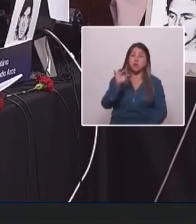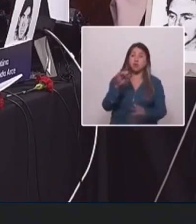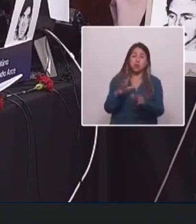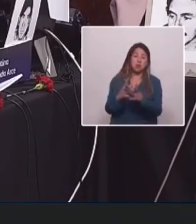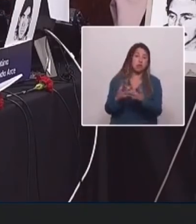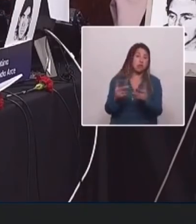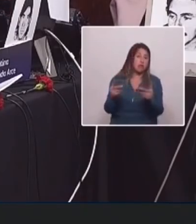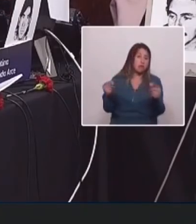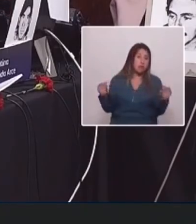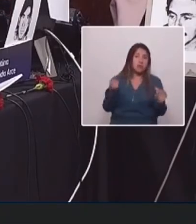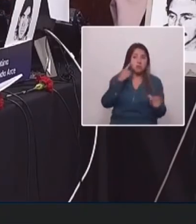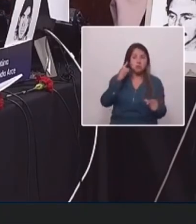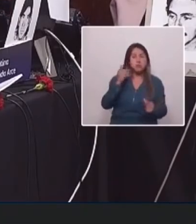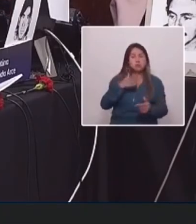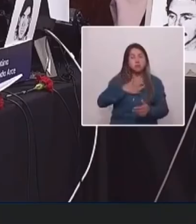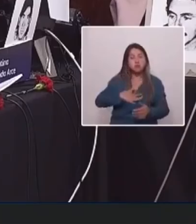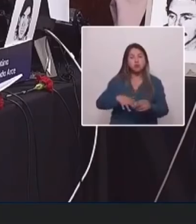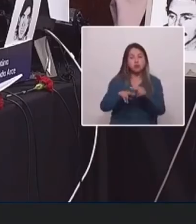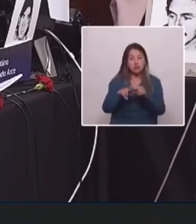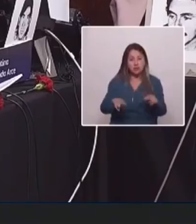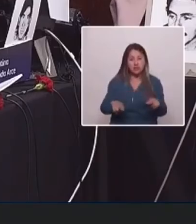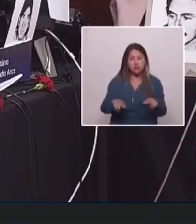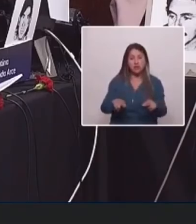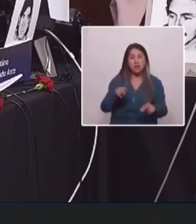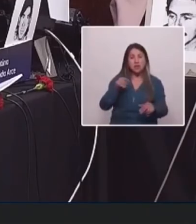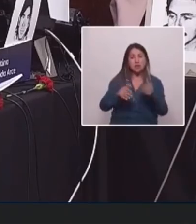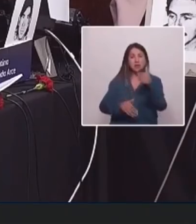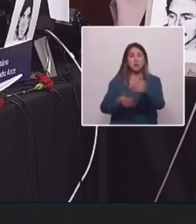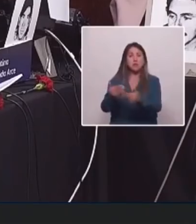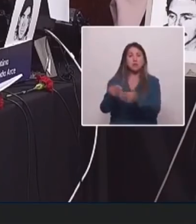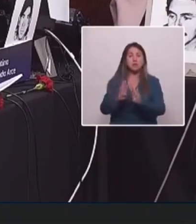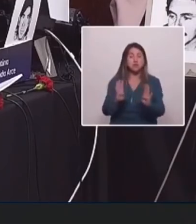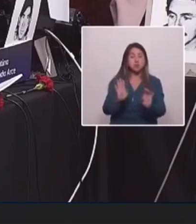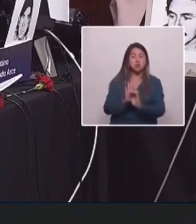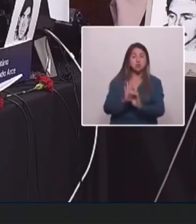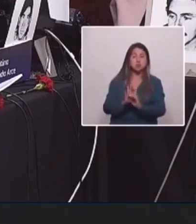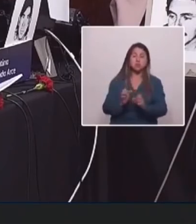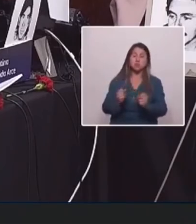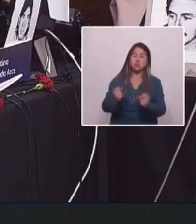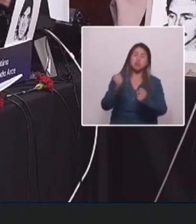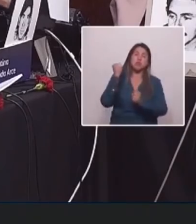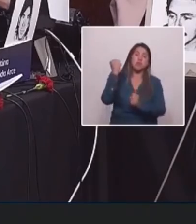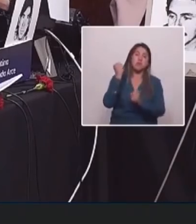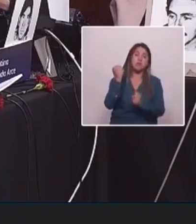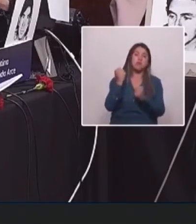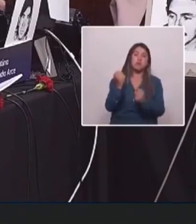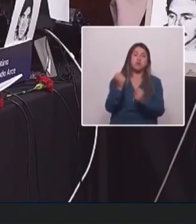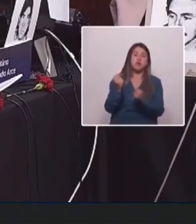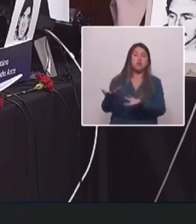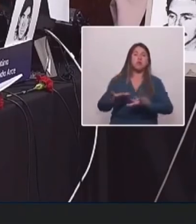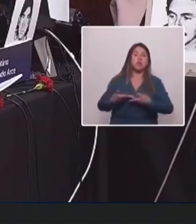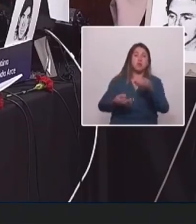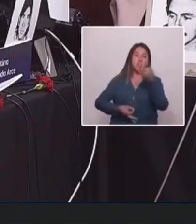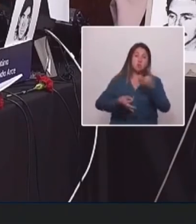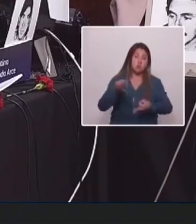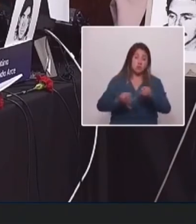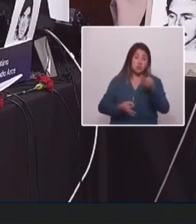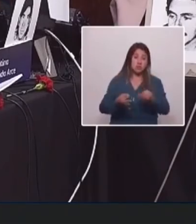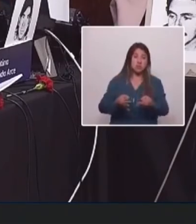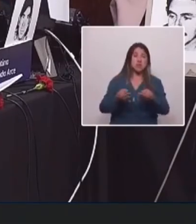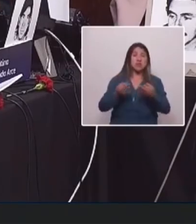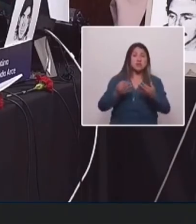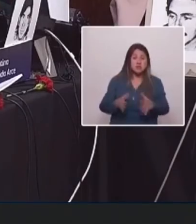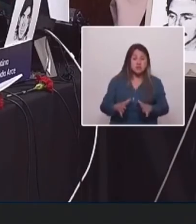acuerdo a fuentes de la radio. Escuchemos parte de las intervenciones que sostuvieron durante esta jornada convencionales de este sector. Escuchamos a Eduardo